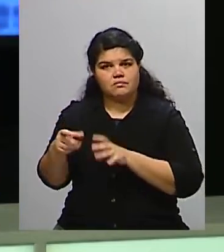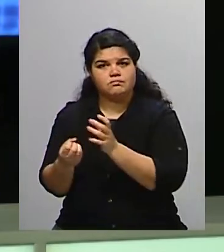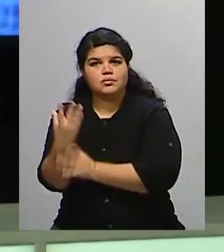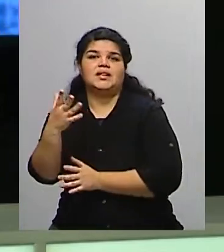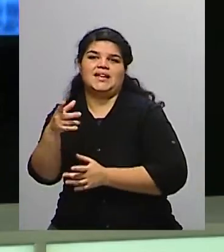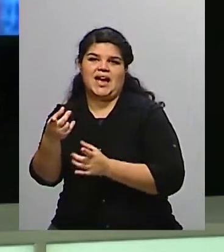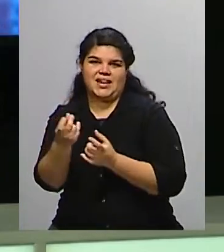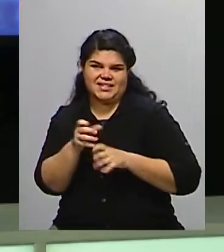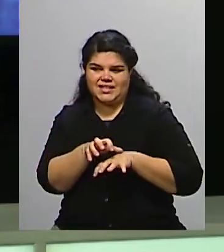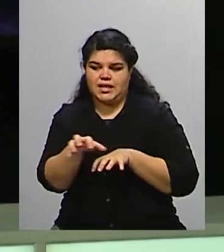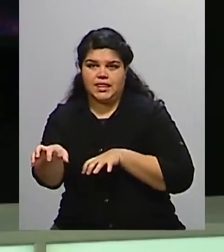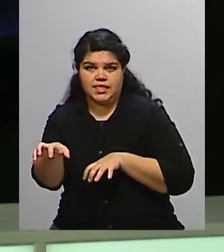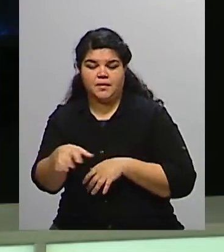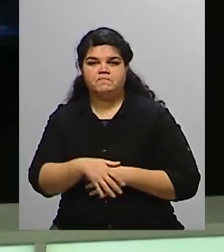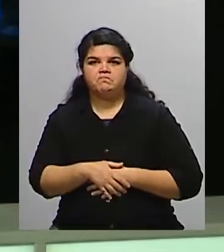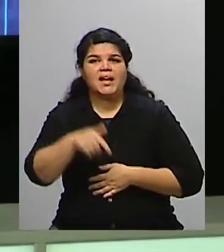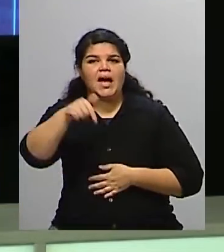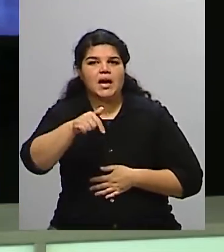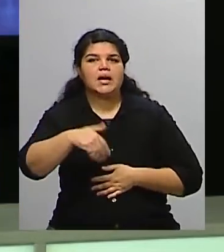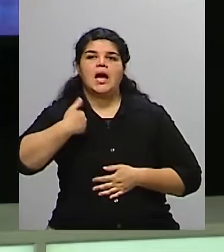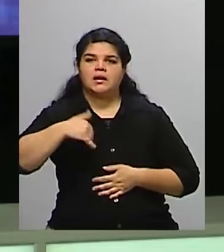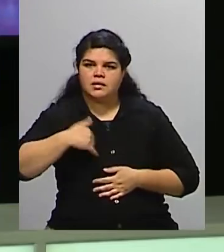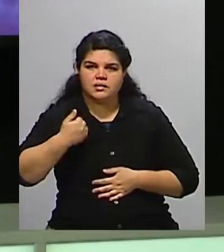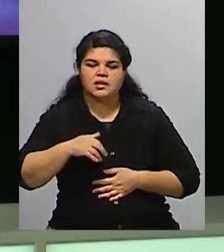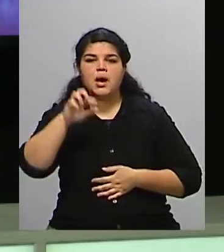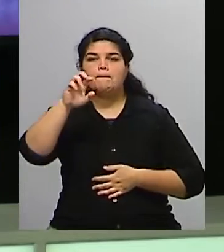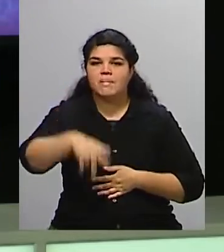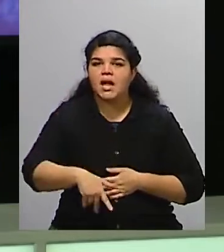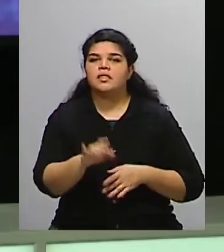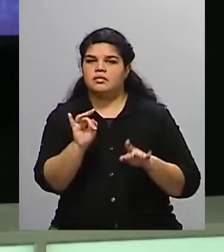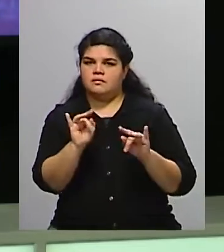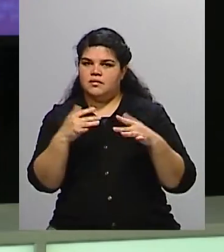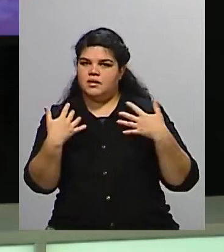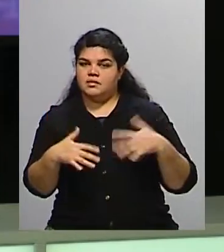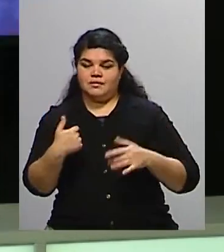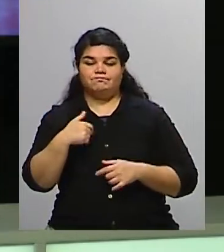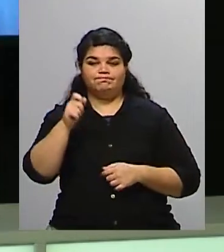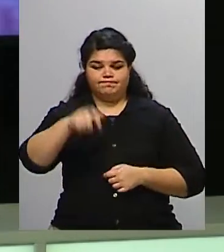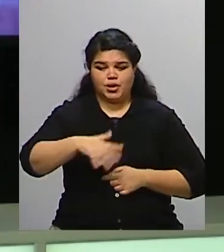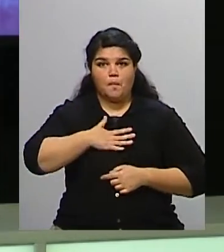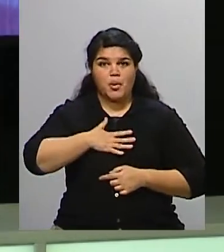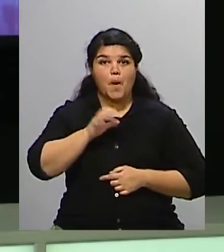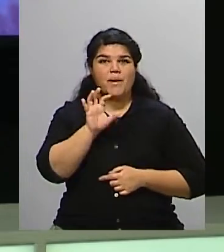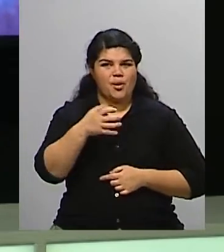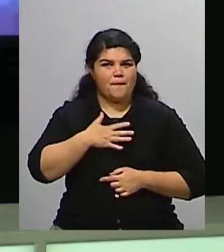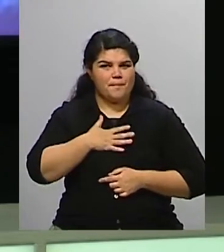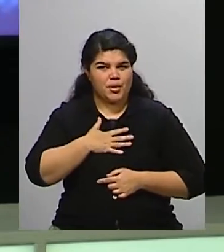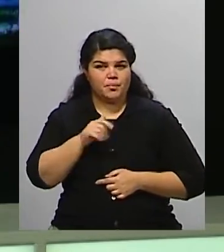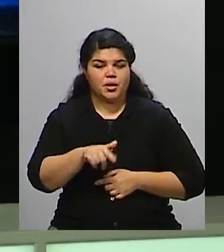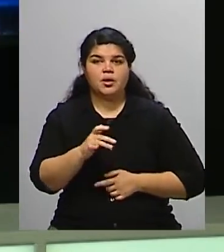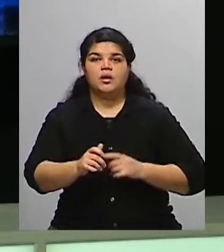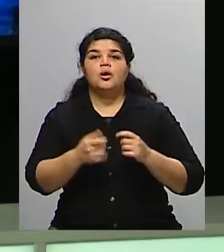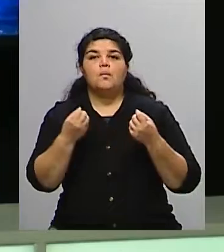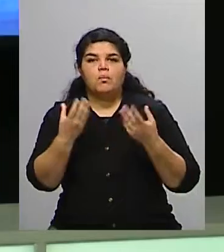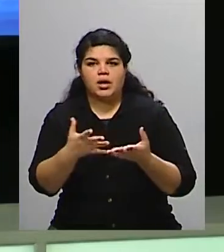complejidad es lo difícil que es planificar en Argentina, sobre todo, digo, hablando de nuestra tierra acá, ¿no? ¿Por qué? Porque el contexto es tan dinámico y las variables cambian